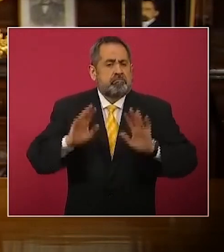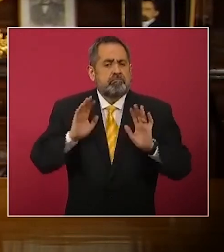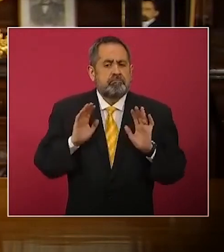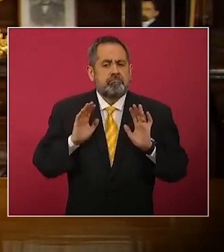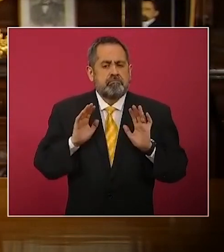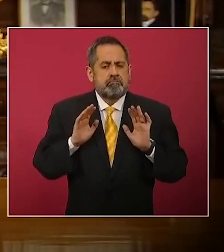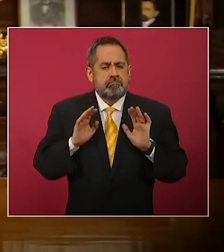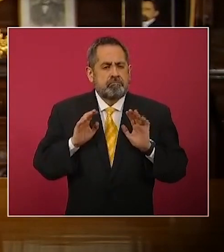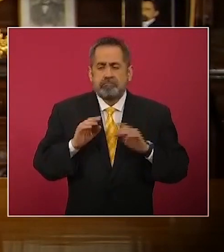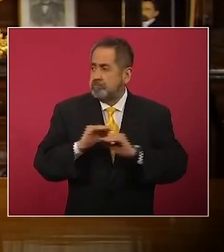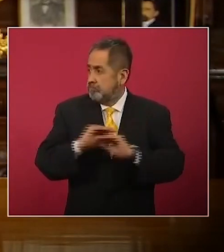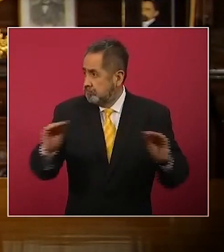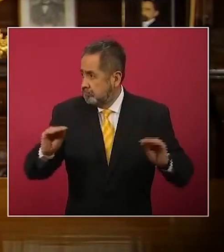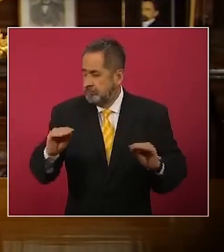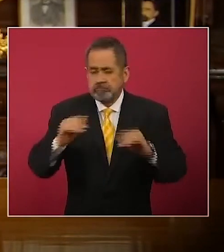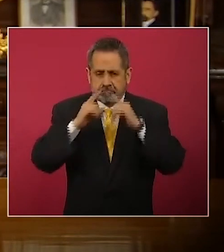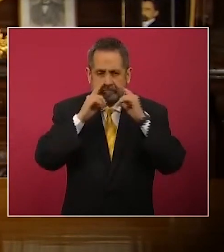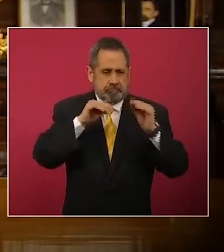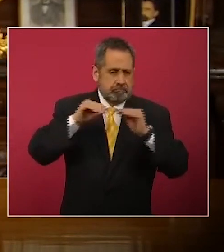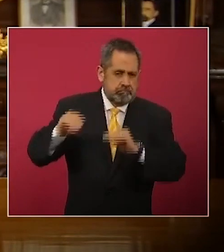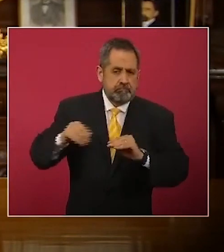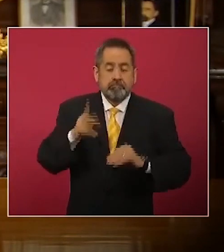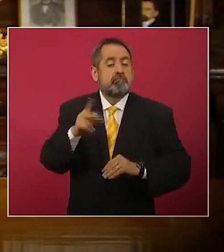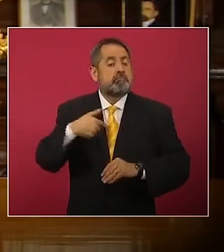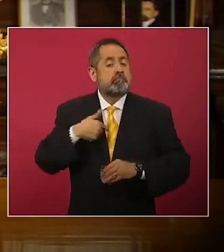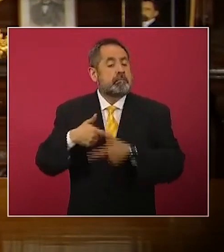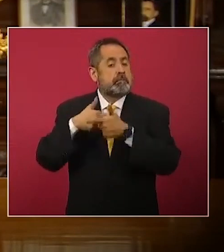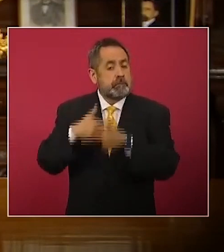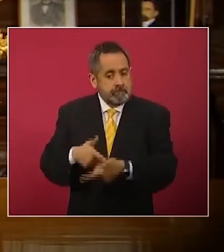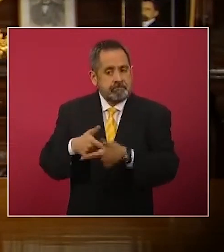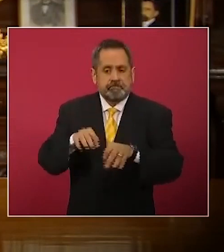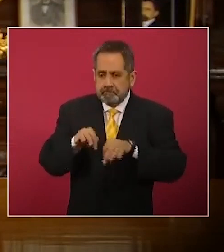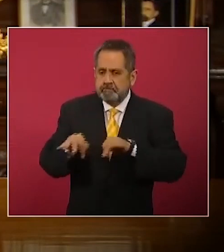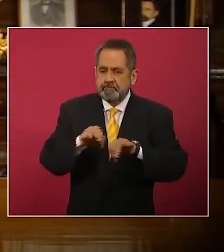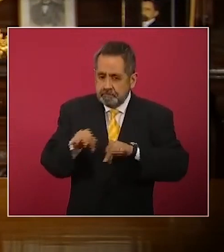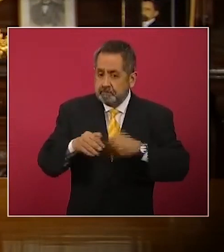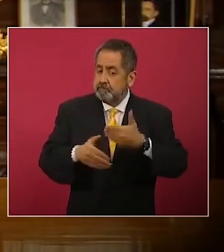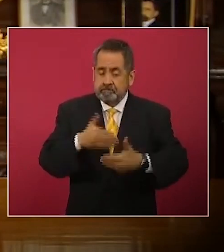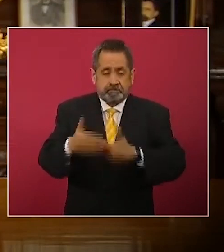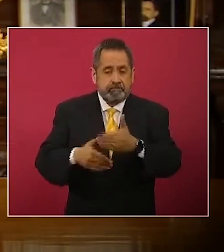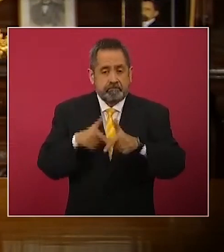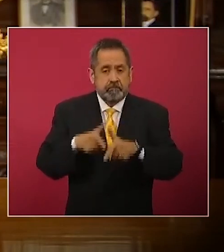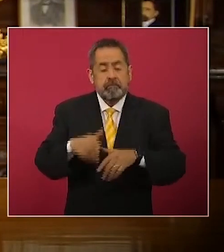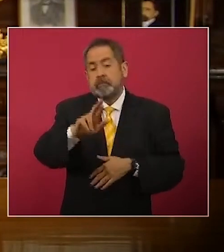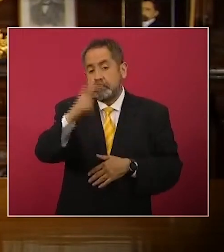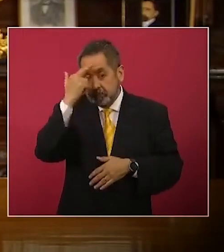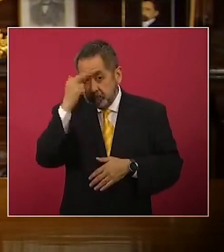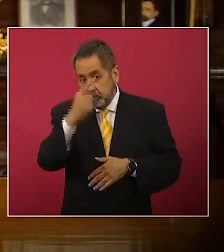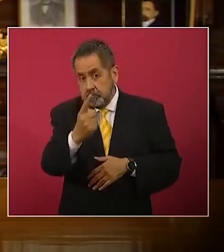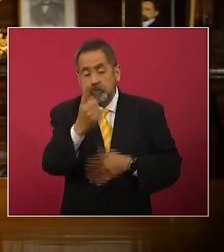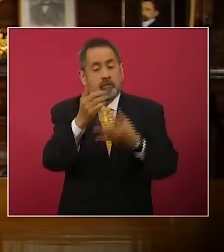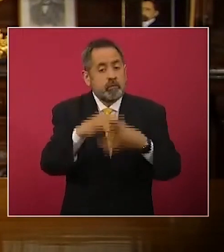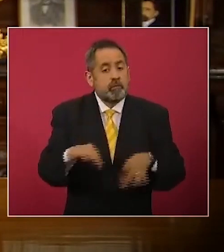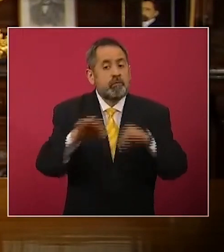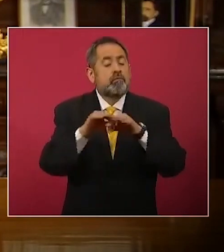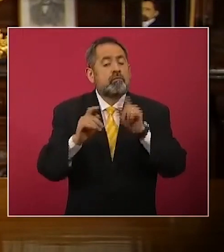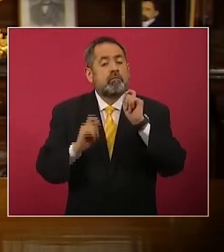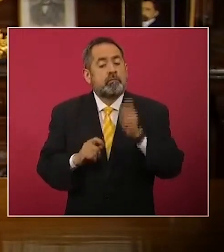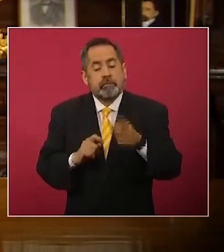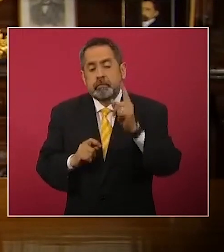ahora, pero voy a seguir en mis labores. Y acuérdense que lo más importante